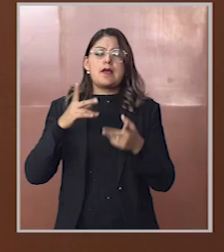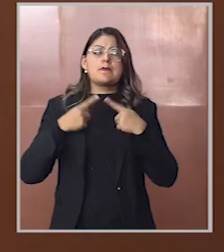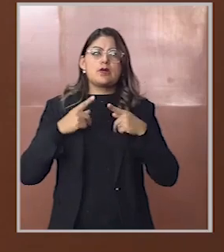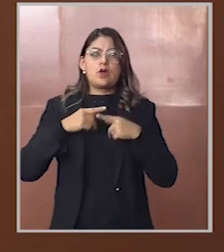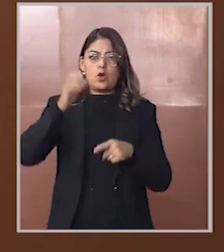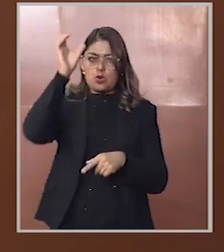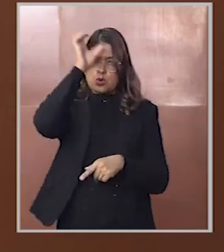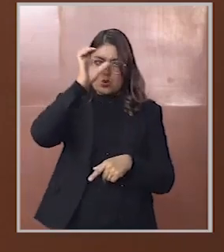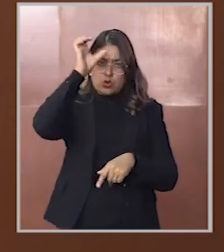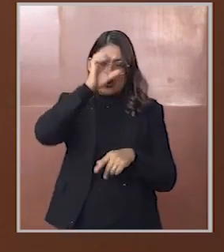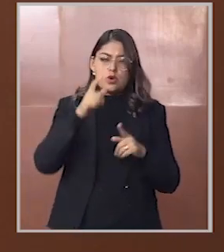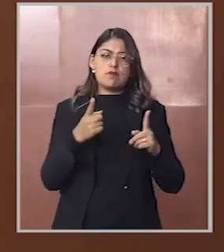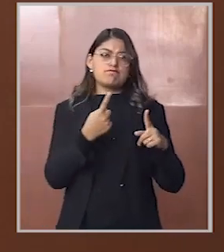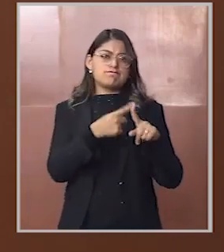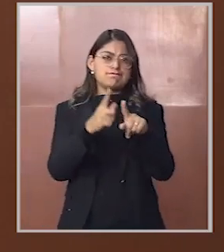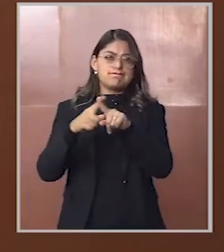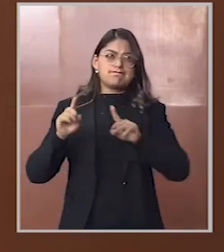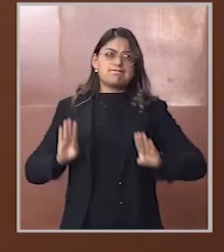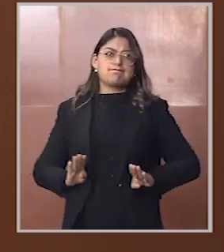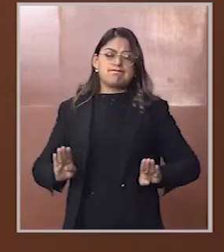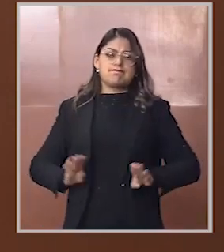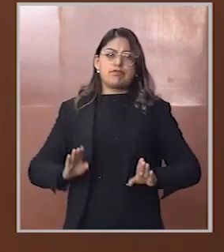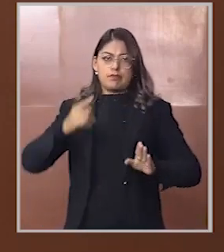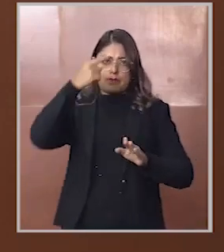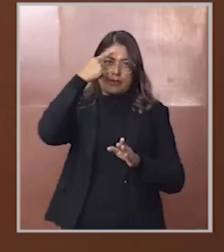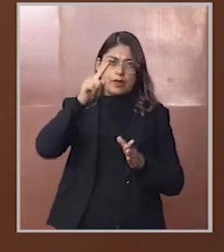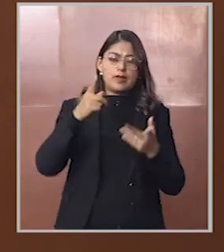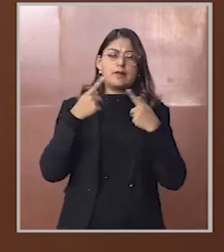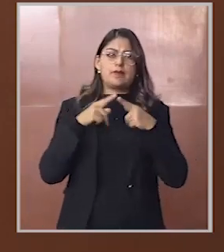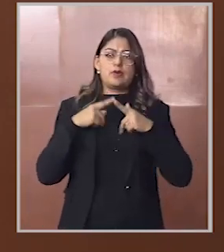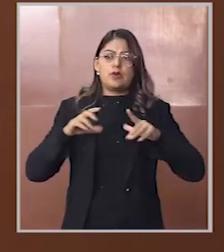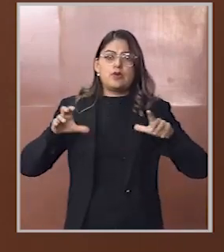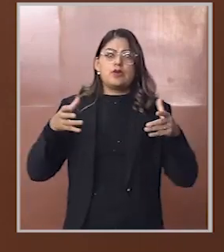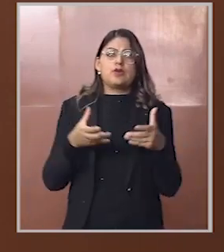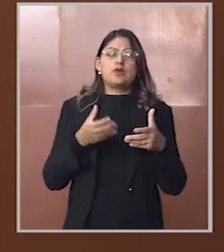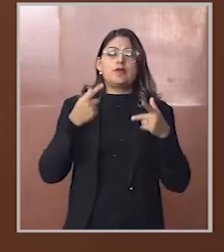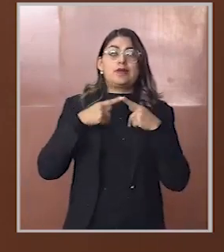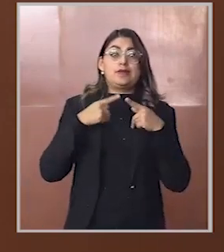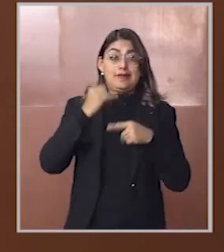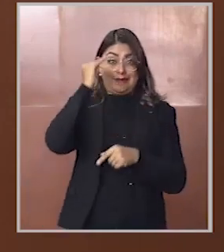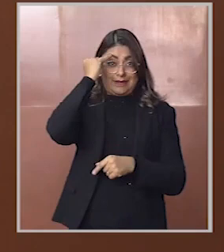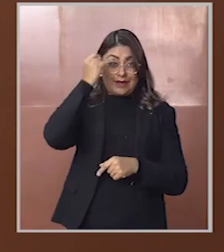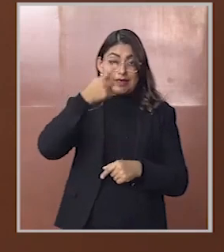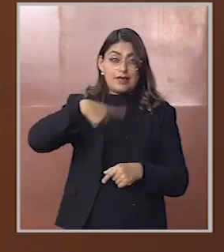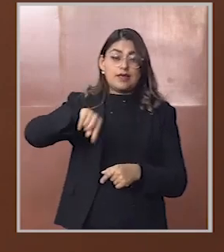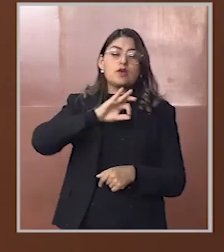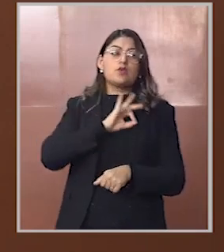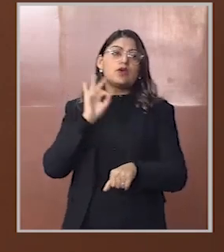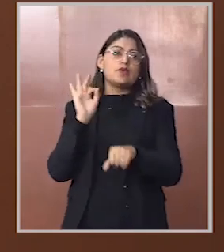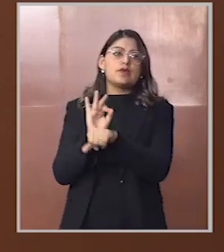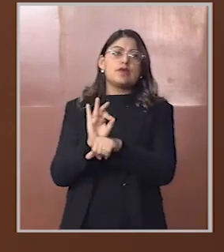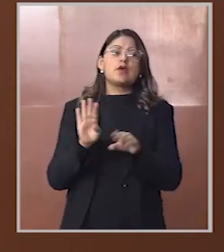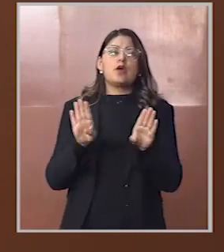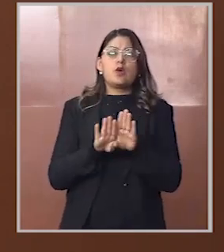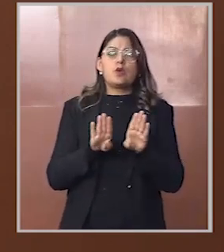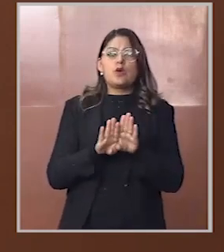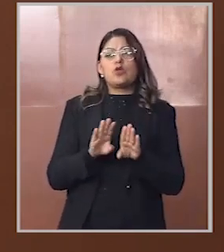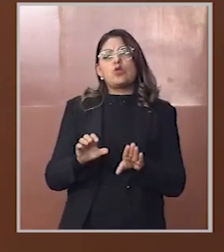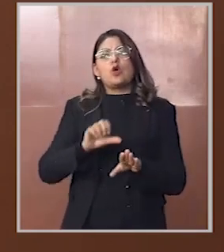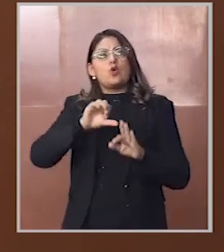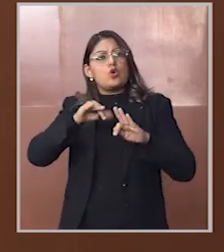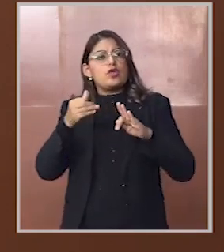pluralidad cultural a fin de que los derechos de colectivos y personas indígenas se defiendan y se garanticen de mejor